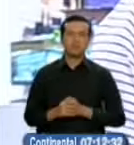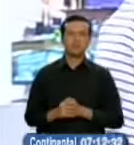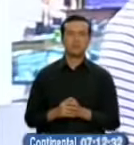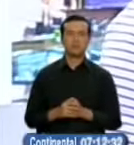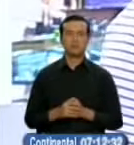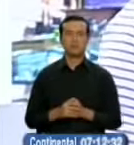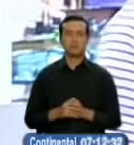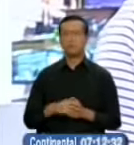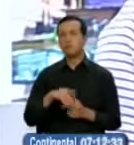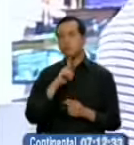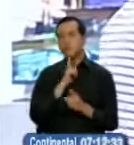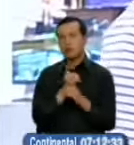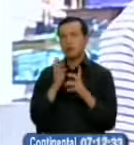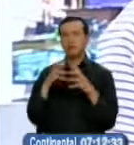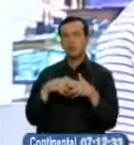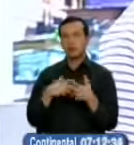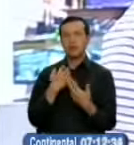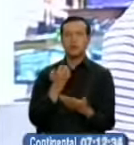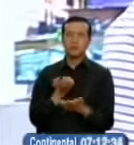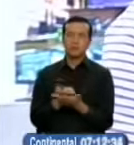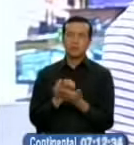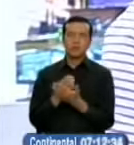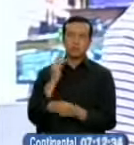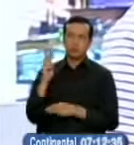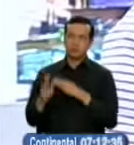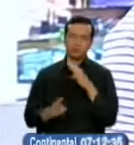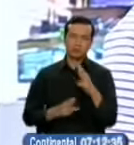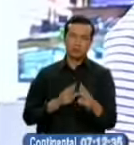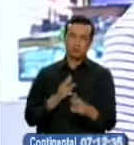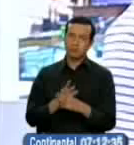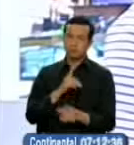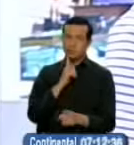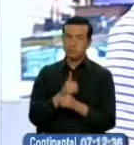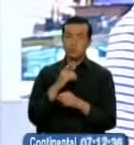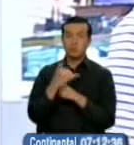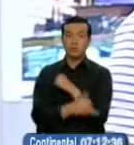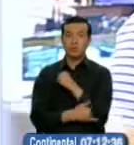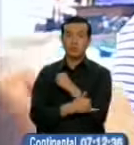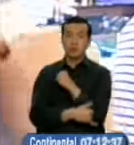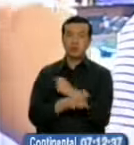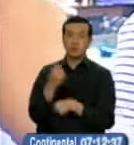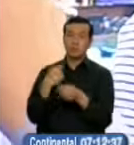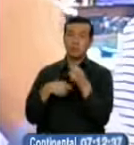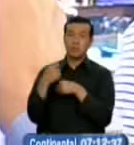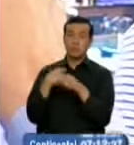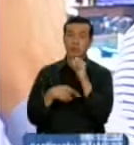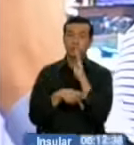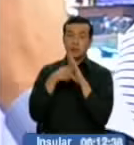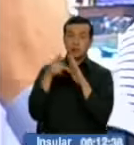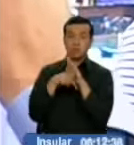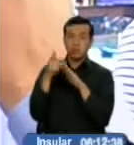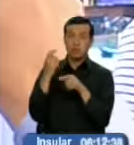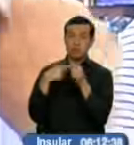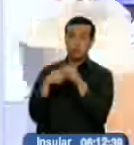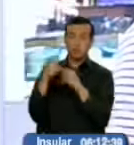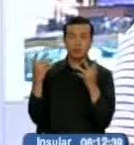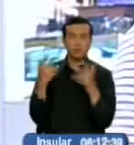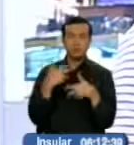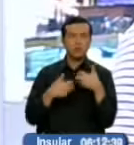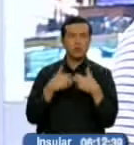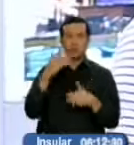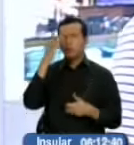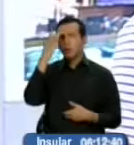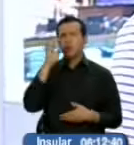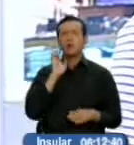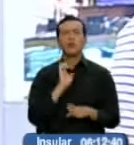un deterioro económico en todo el mundo, sobre todo en los países vendedores de materias primas, especialmente petróleo, pero el problema es por qué a